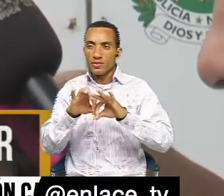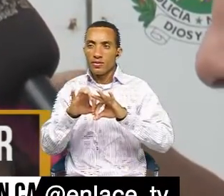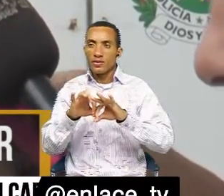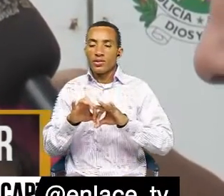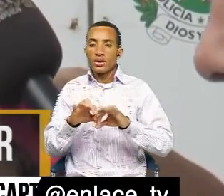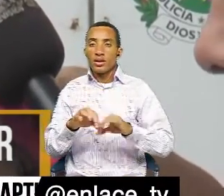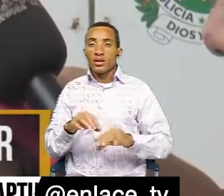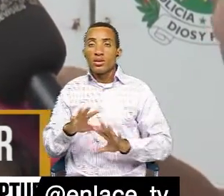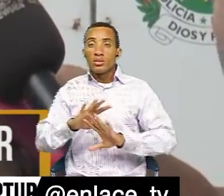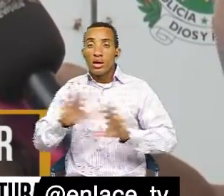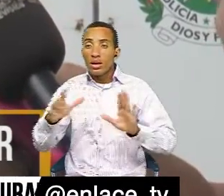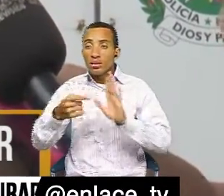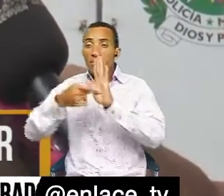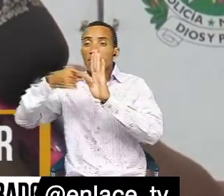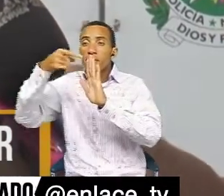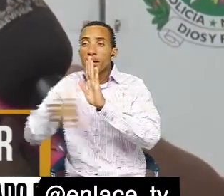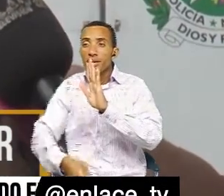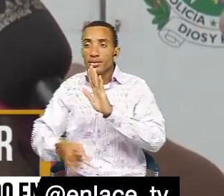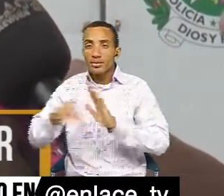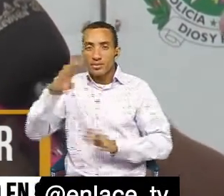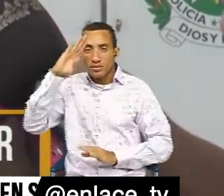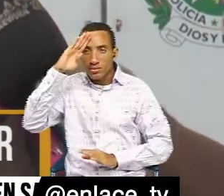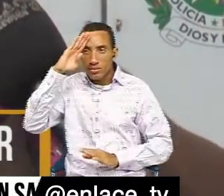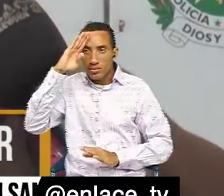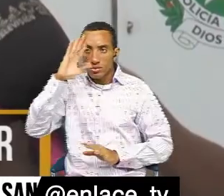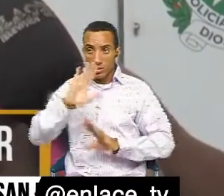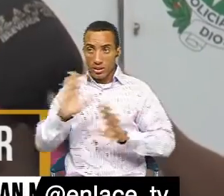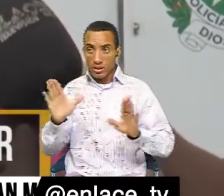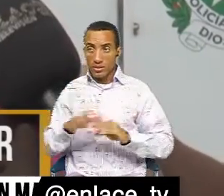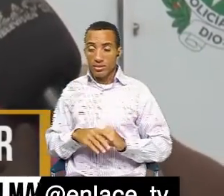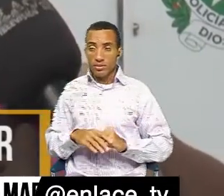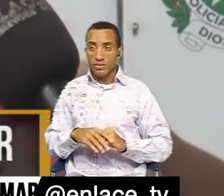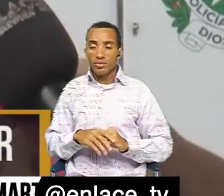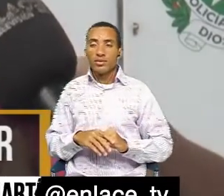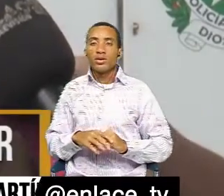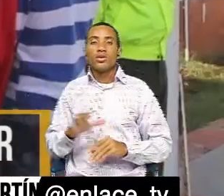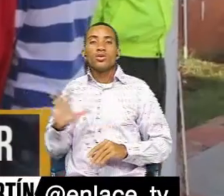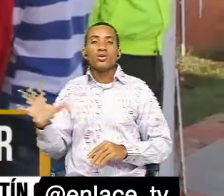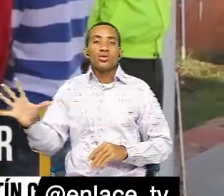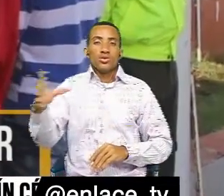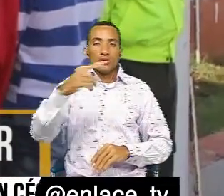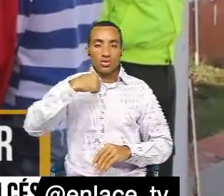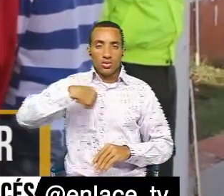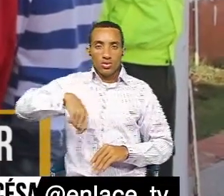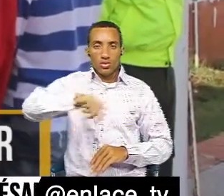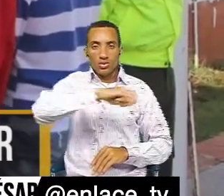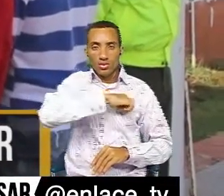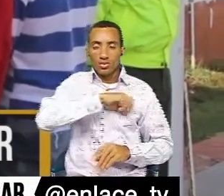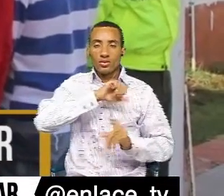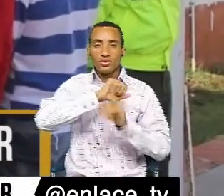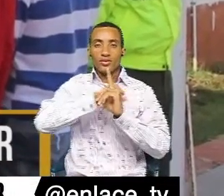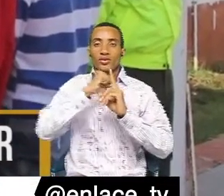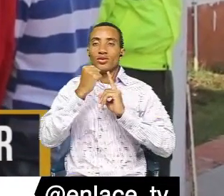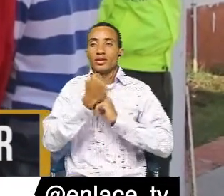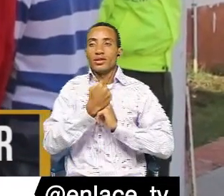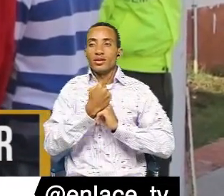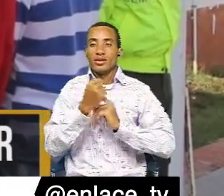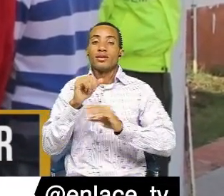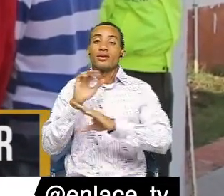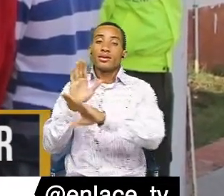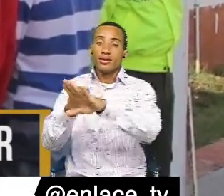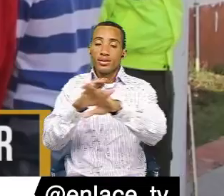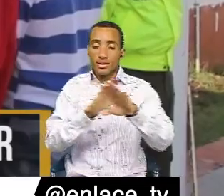las autoridades político-administrativas de la región, sino además nosotros como sociedad llamemos la